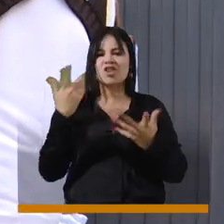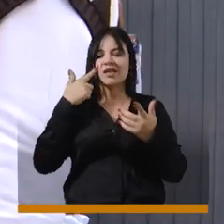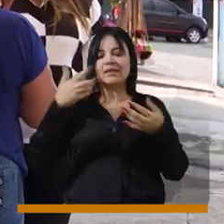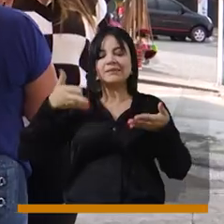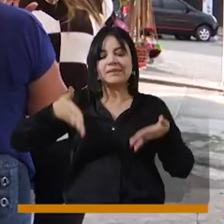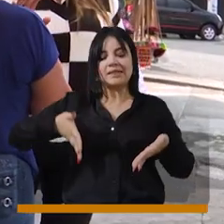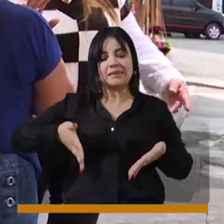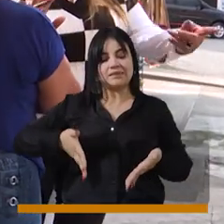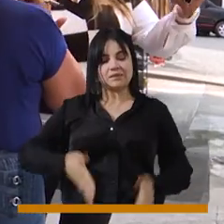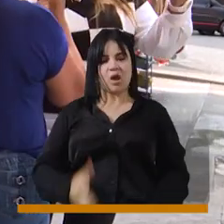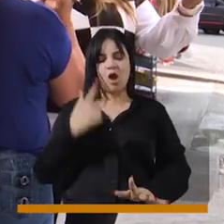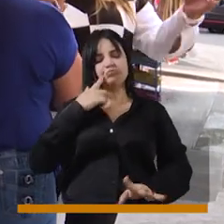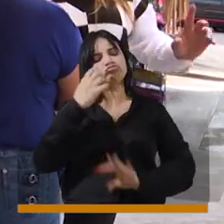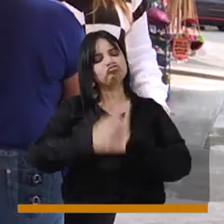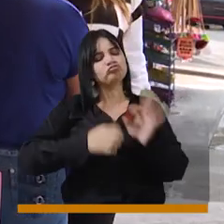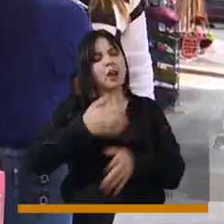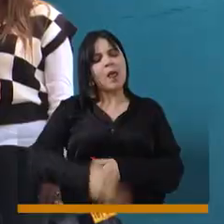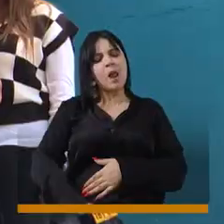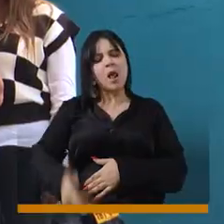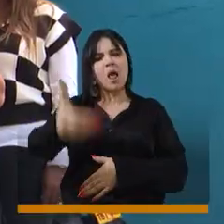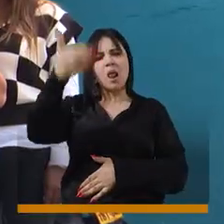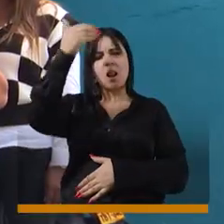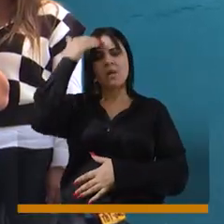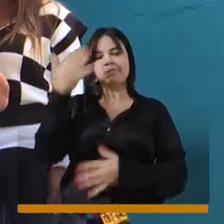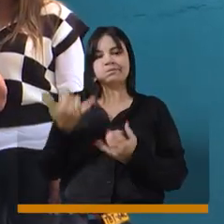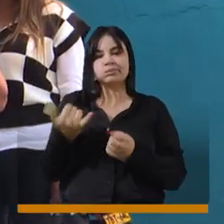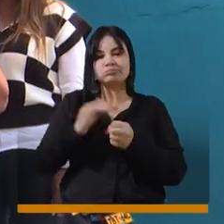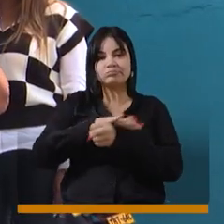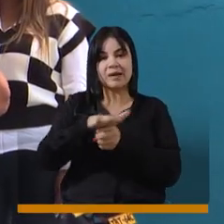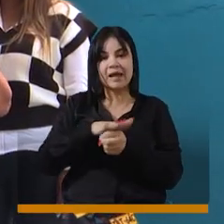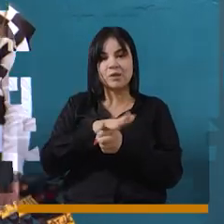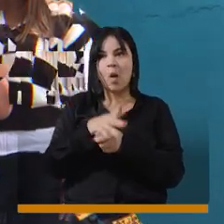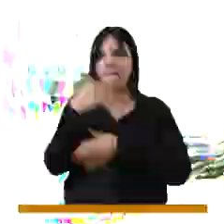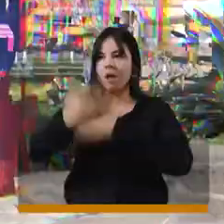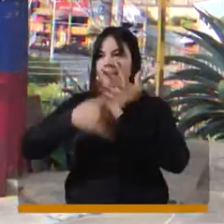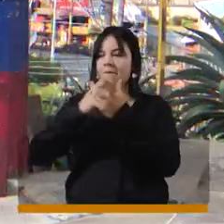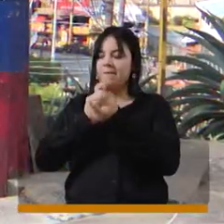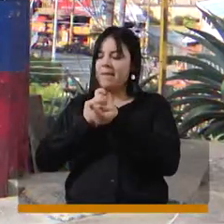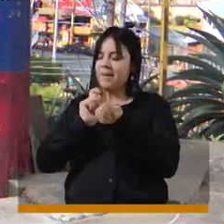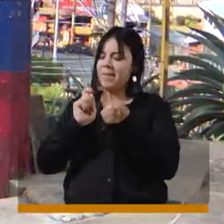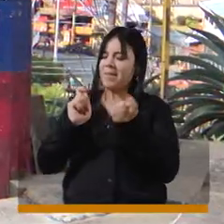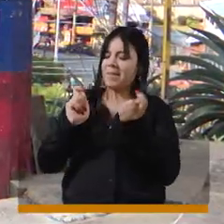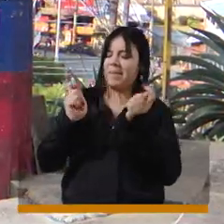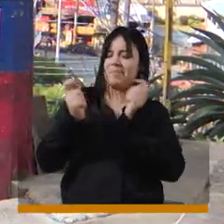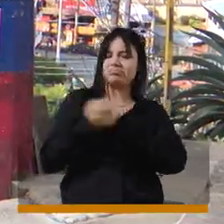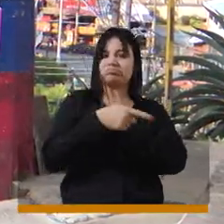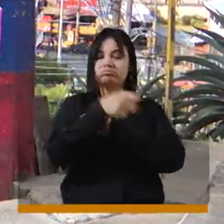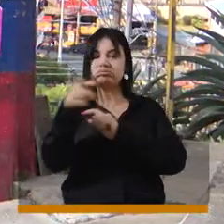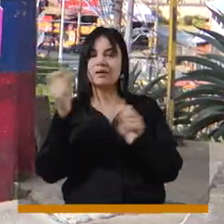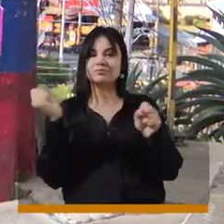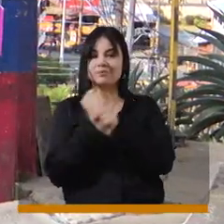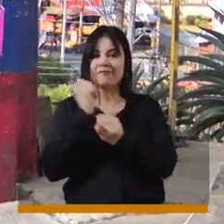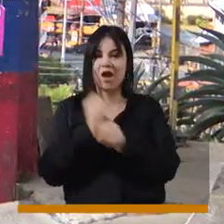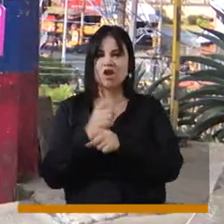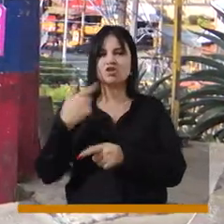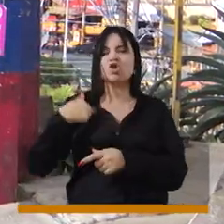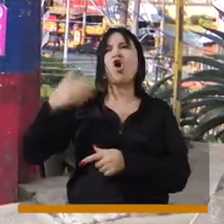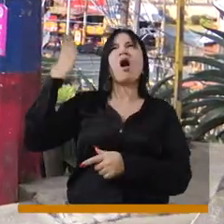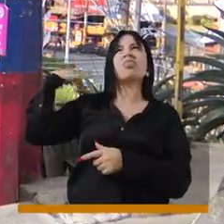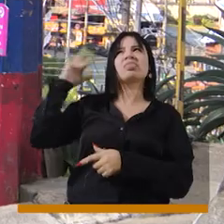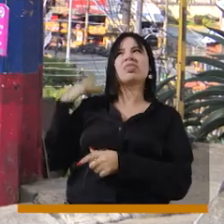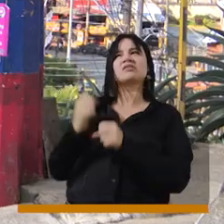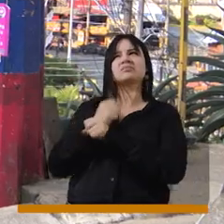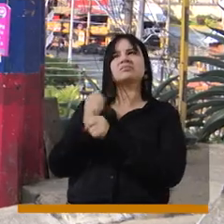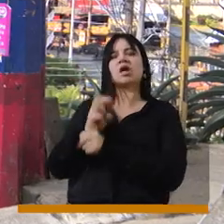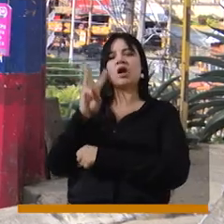Fui nacida y criada acá, en este barrio. Me ha tocado la transformación del barrio por todo el trabajo que se ha hecho. Desde que